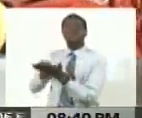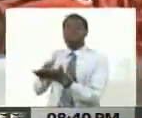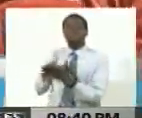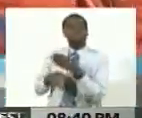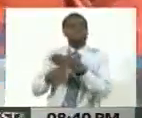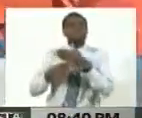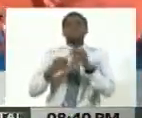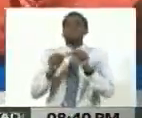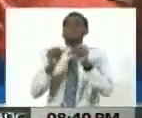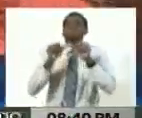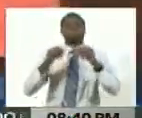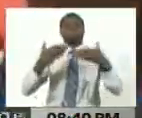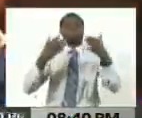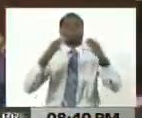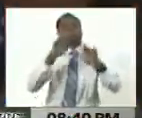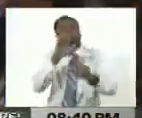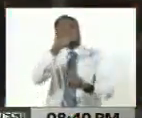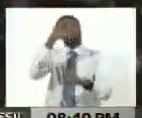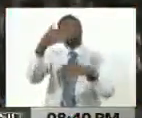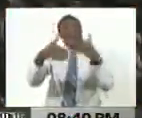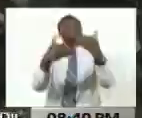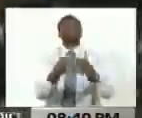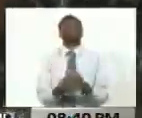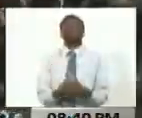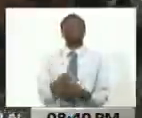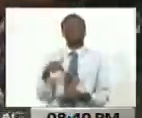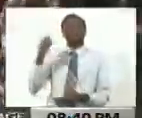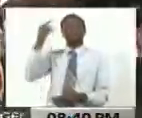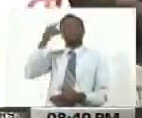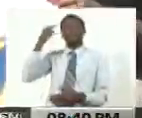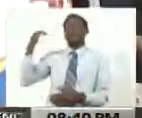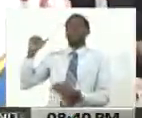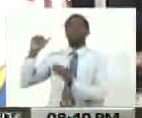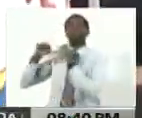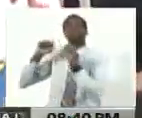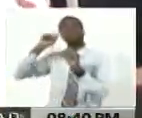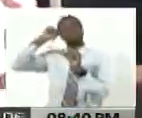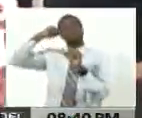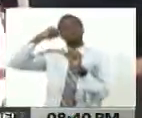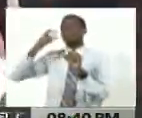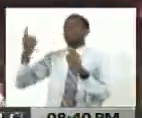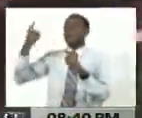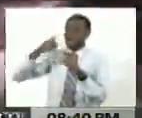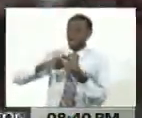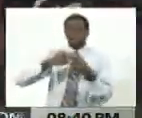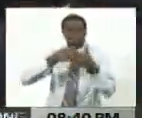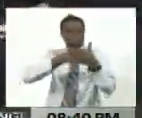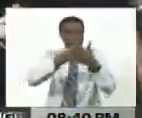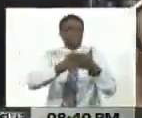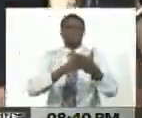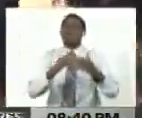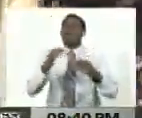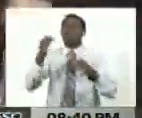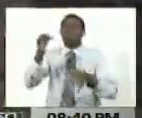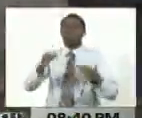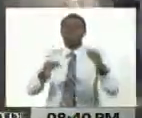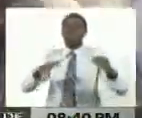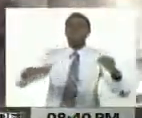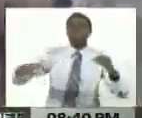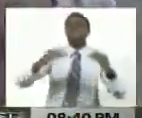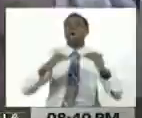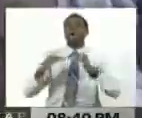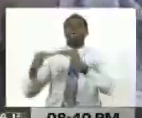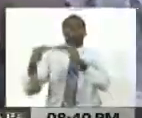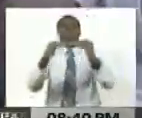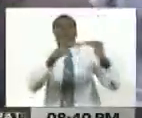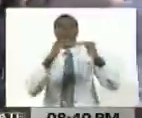Una fecha donde no solo se recordó su legado, sino que invitó a la reflexión y a seguir defendiendo la justicia social, igualdad